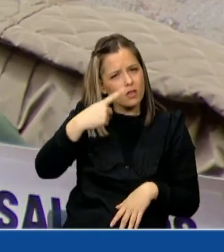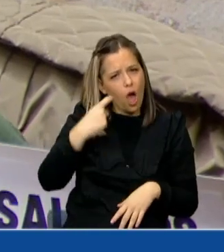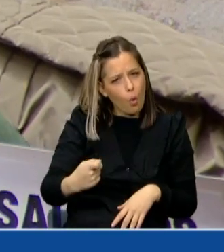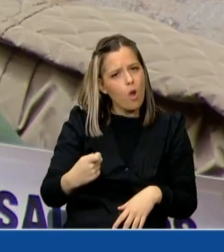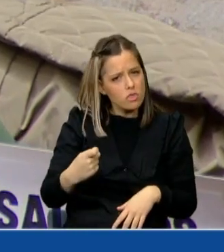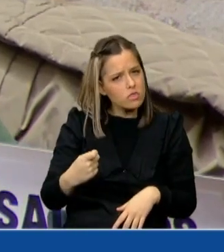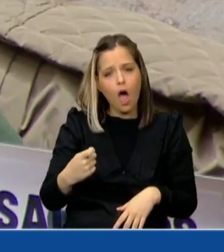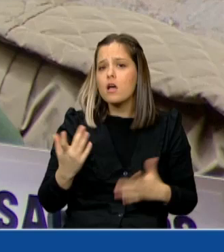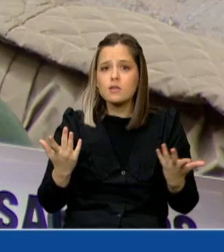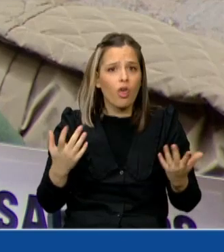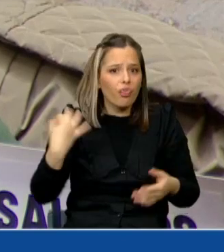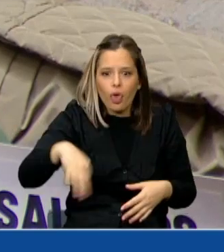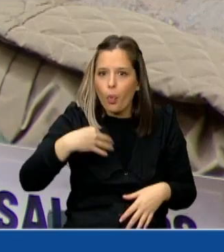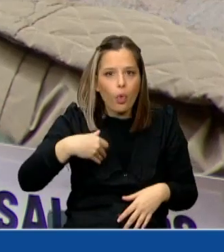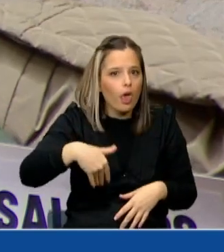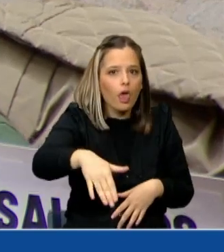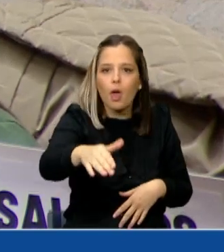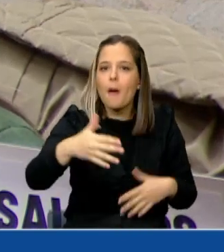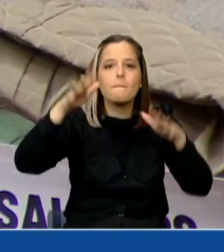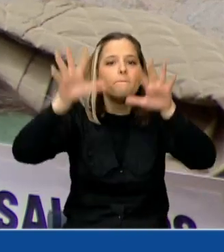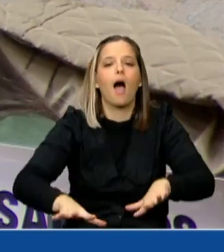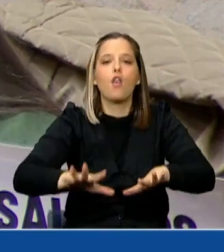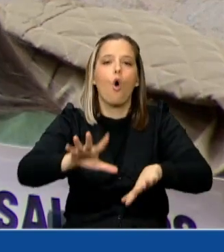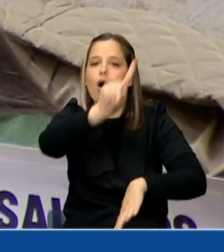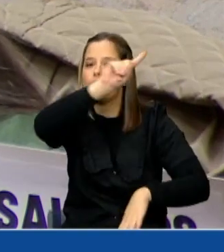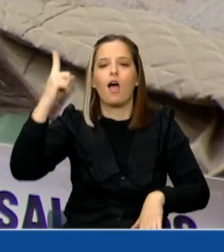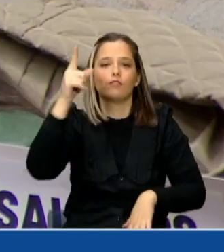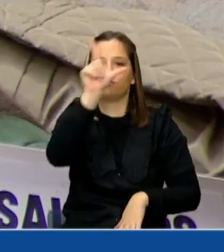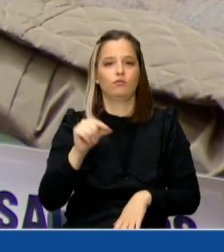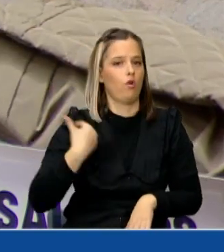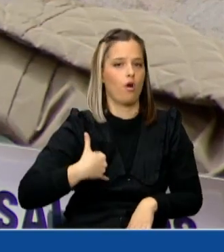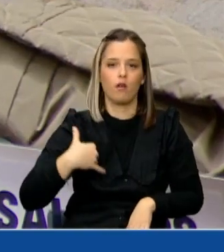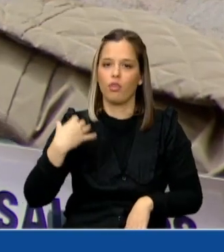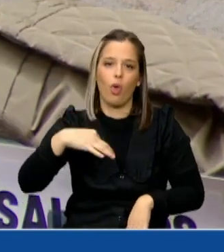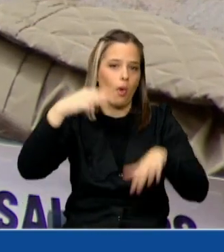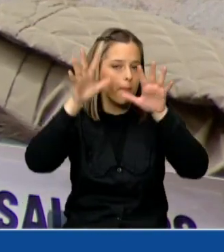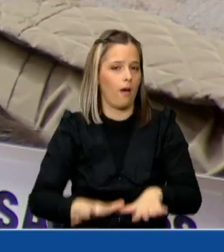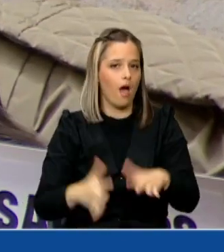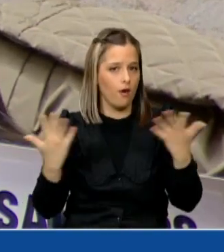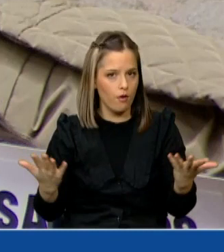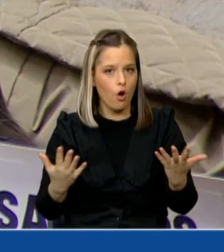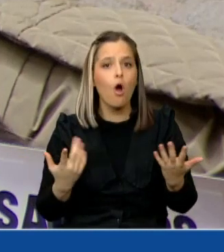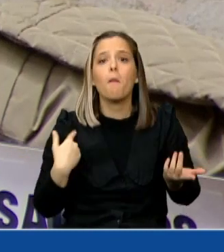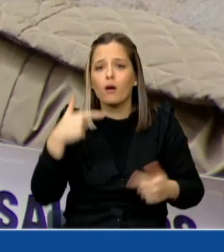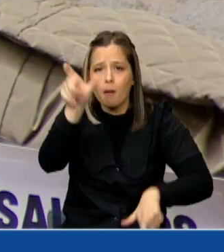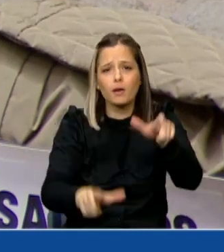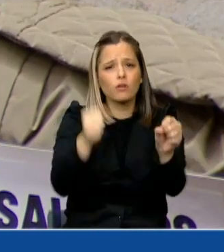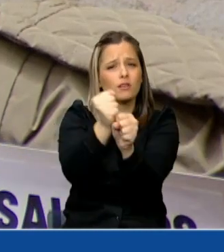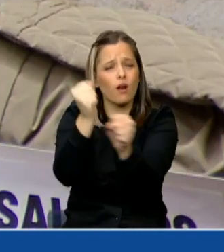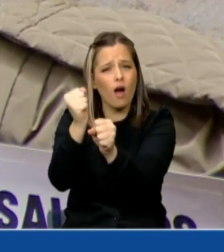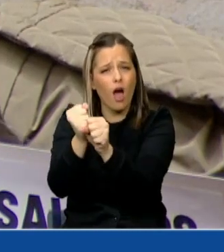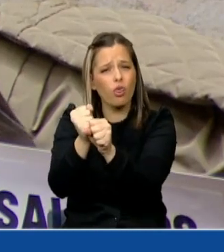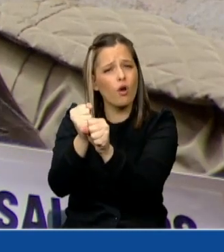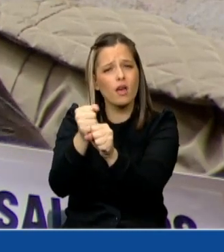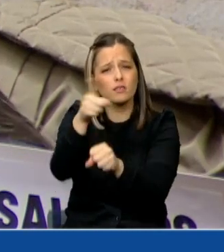fondo un paro nacional, por ejemplo, simplemente por la complicidad de las direcciones sindicales que están entregando a los trabajadores, como ya lo